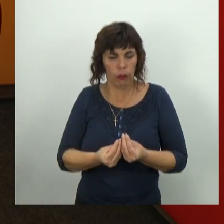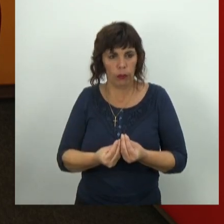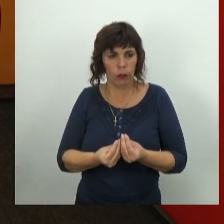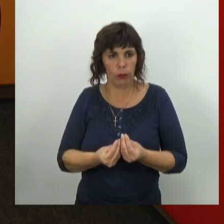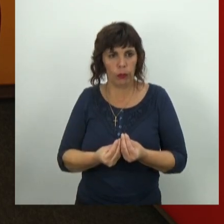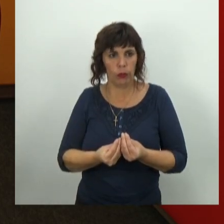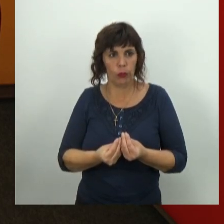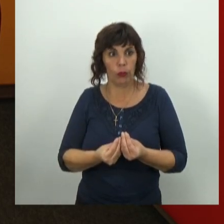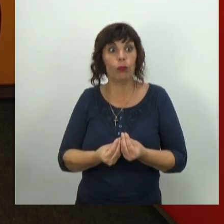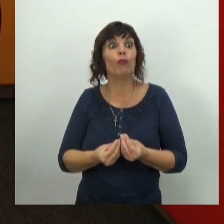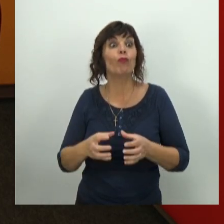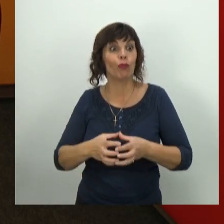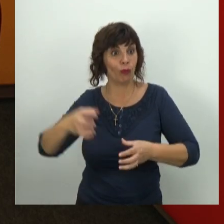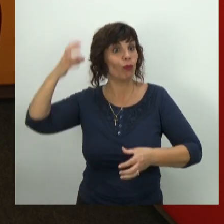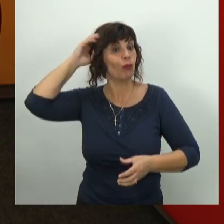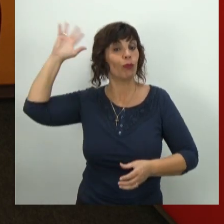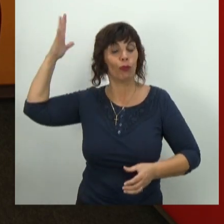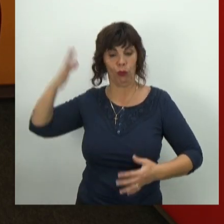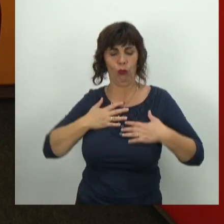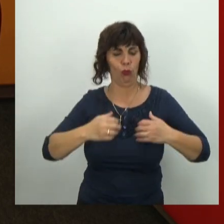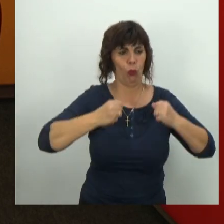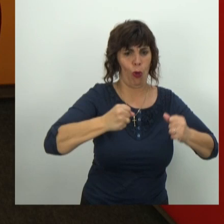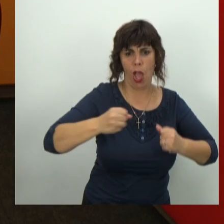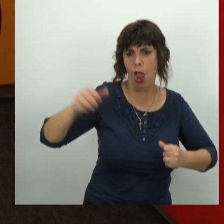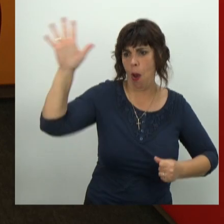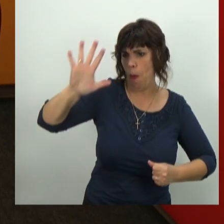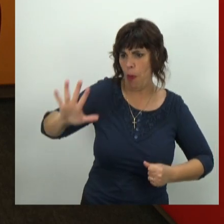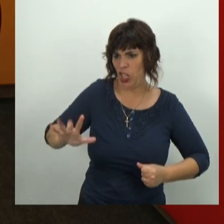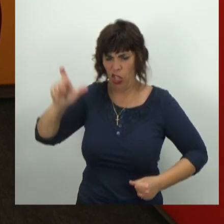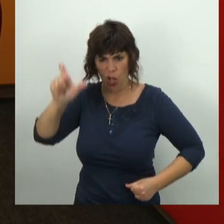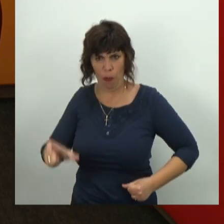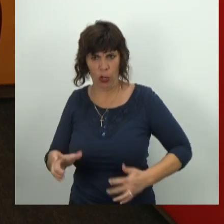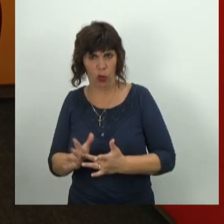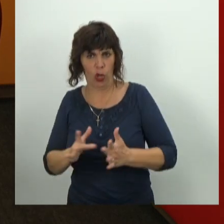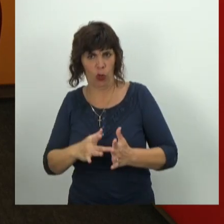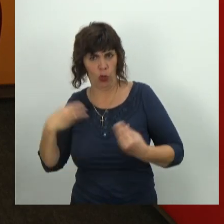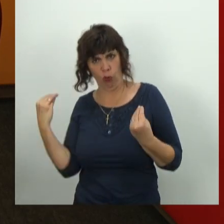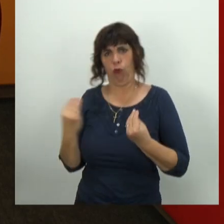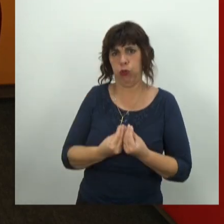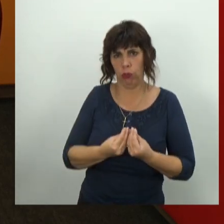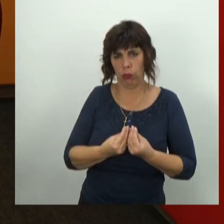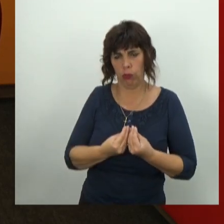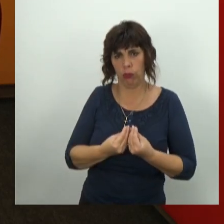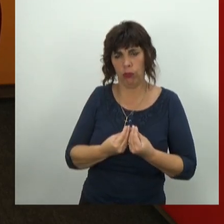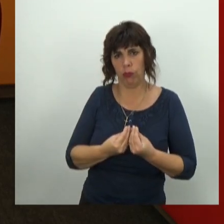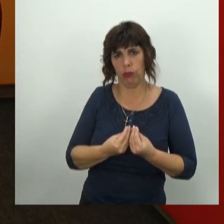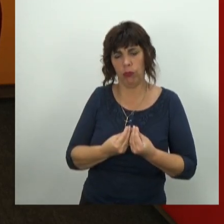con su poder y su presencia y su persona, que es Jesucristo,